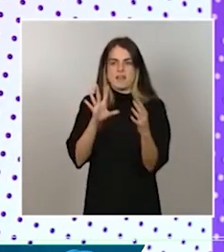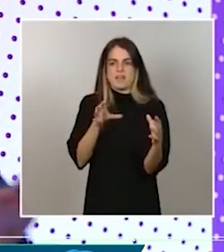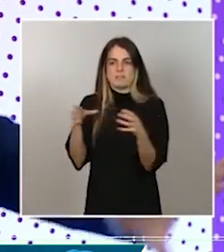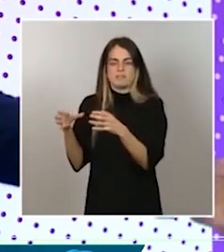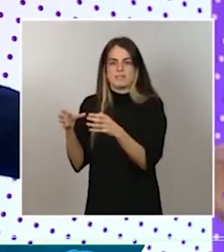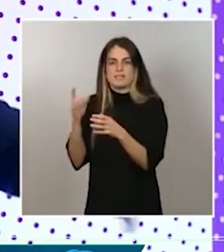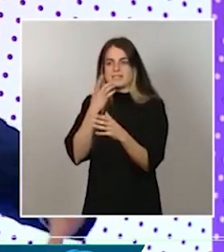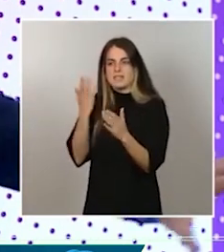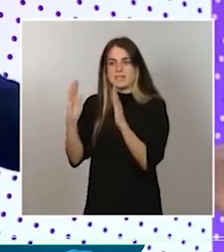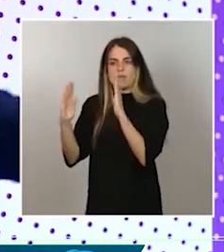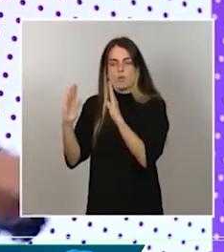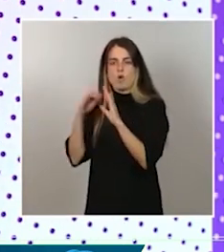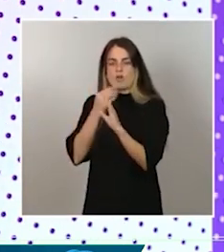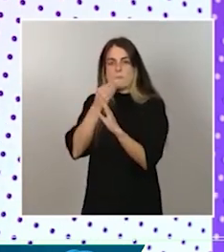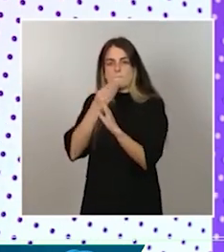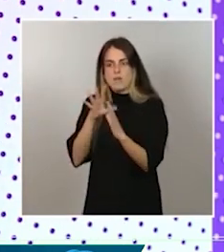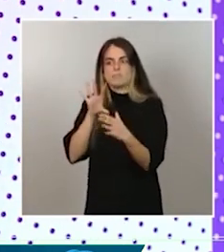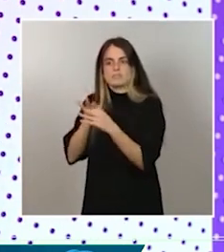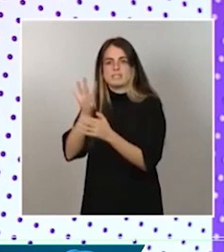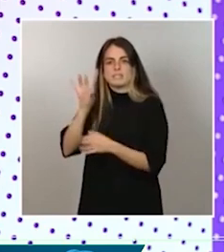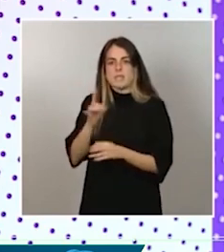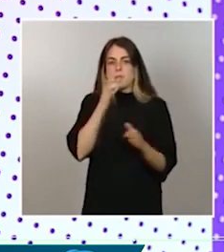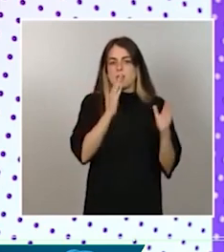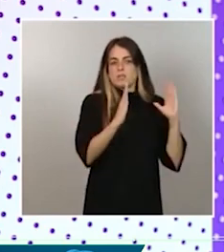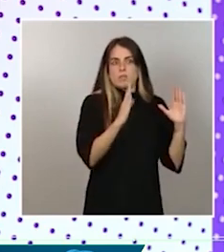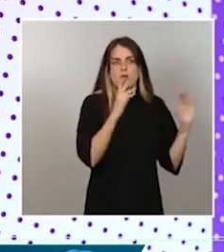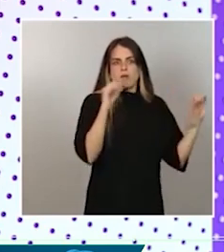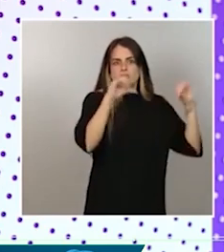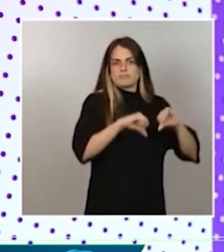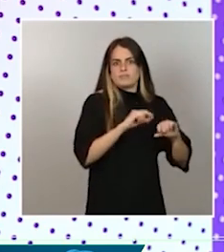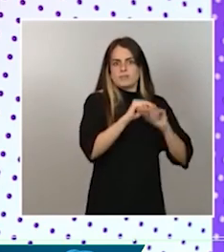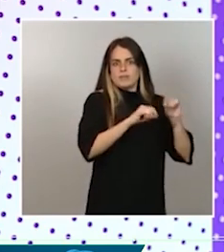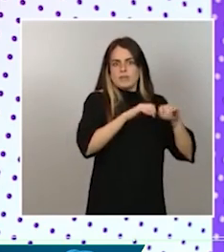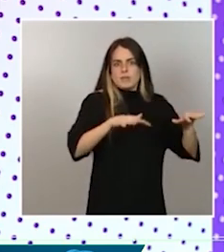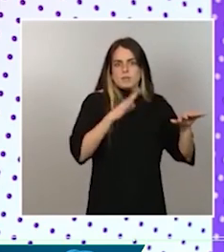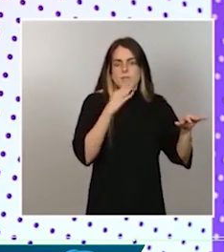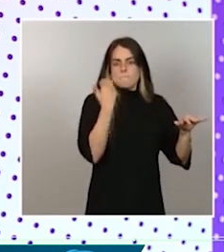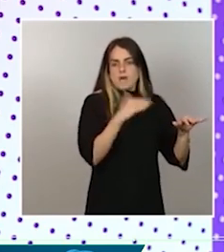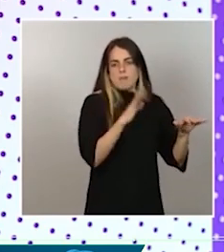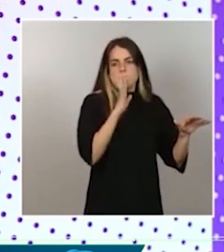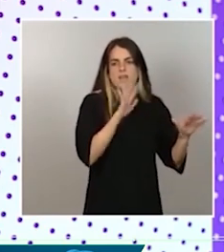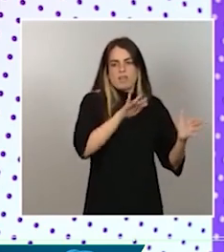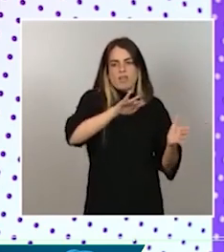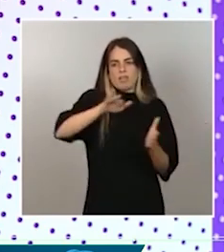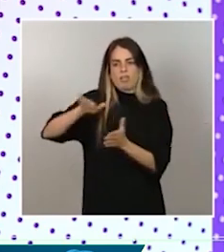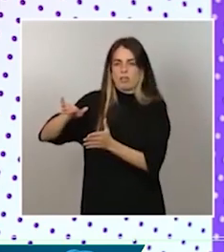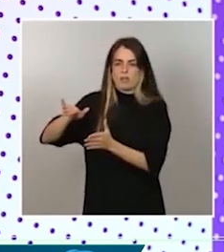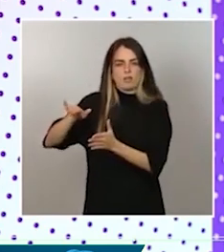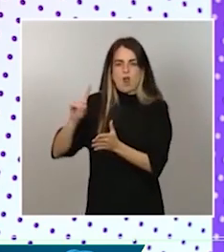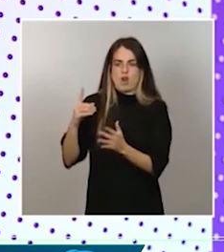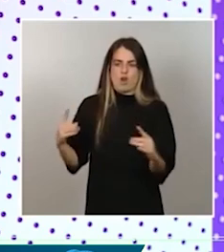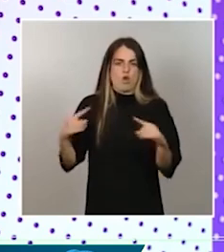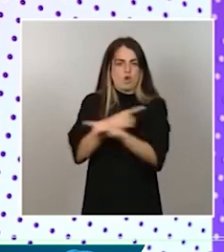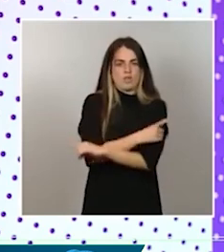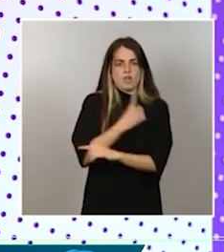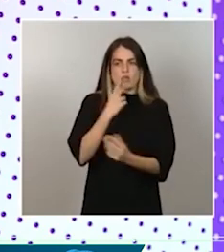es que apriete las tuercas a los contribuyentes hasta que la cartera termine total y absolutamente vacía. Detrás de ese dogmatismo